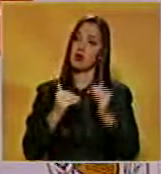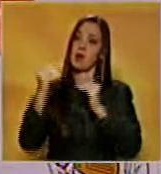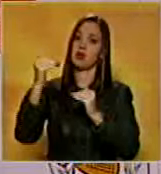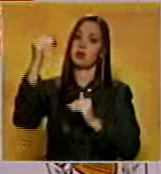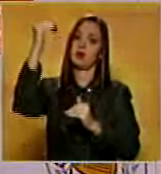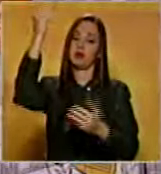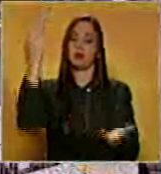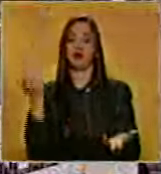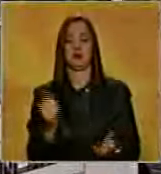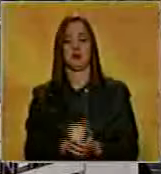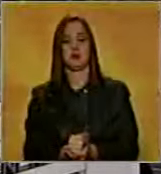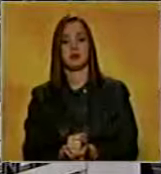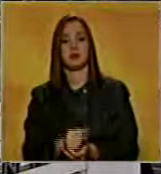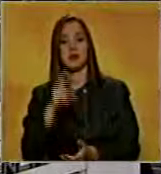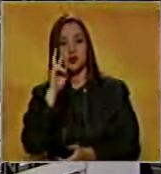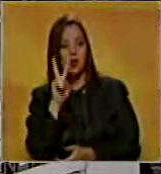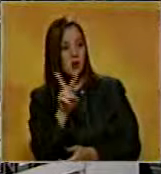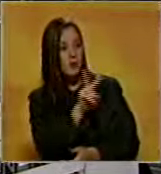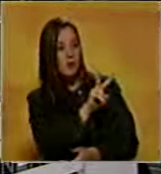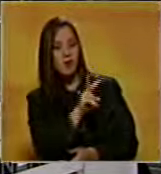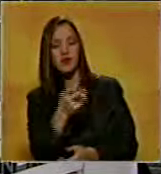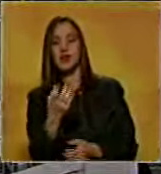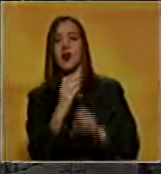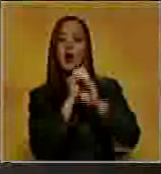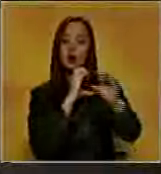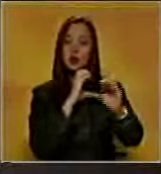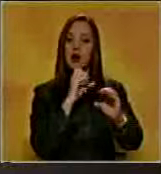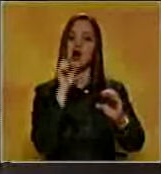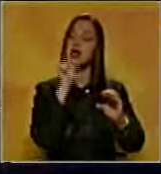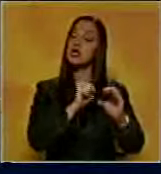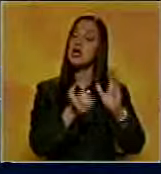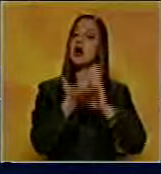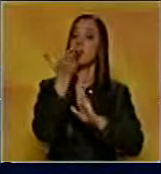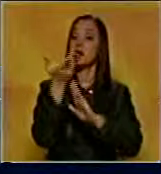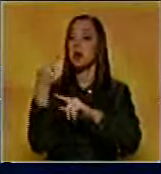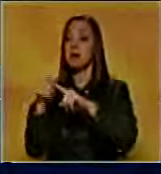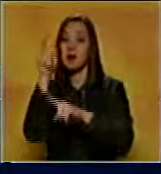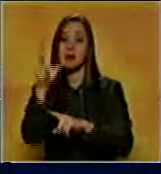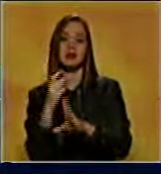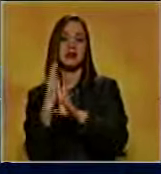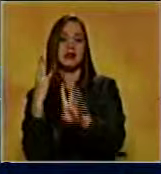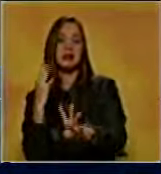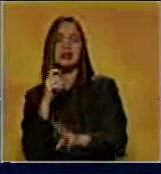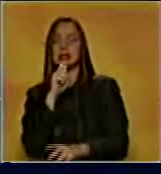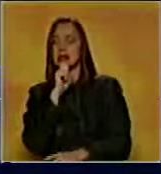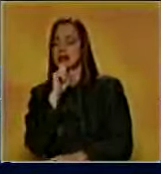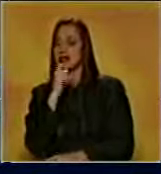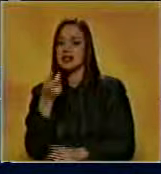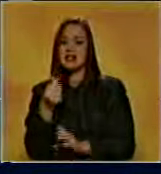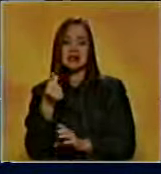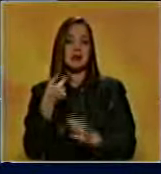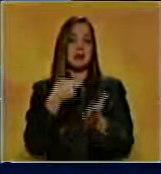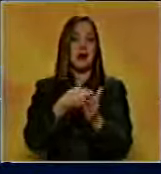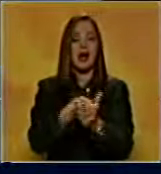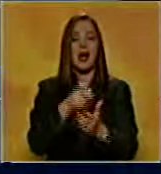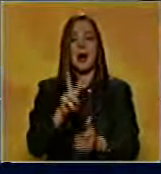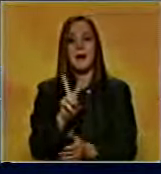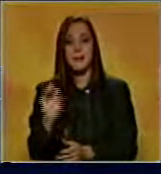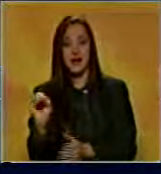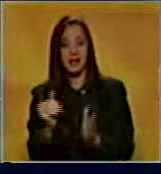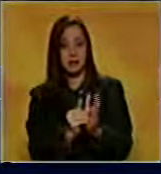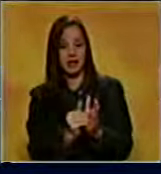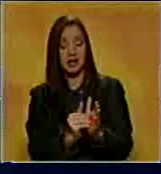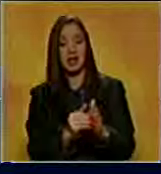encontradas hemos evidenciado en este recorrido. Tanto conductores como pasajeros han concluido que el alto costo de las autopartes han sido